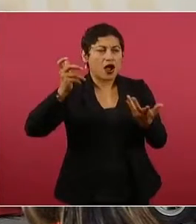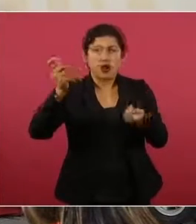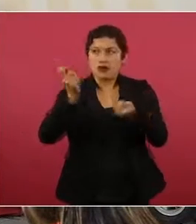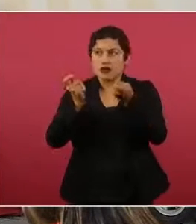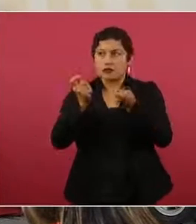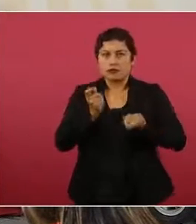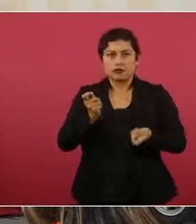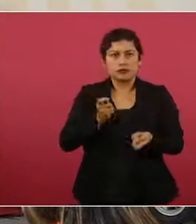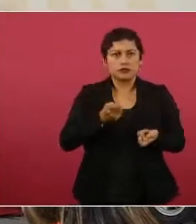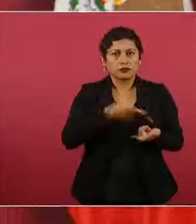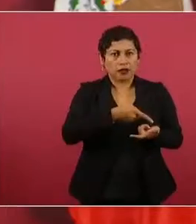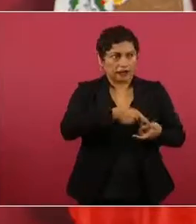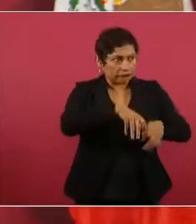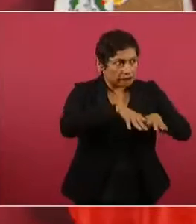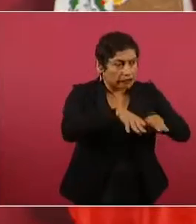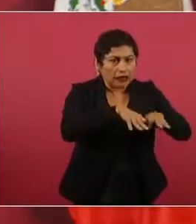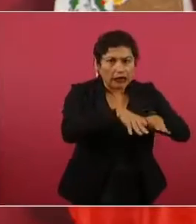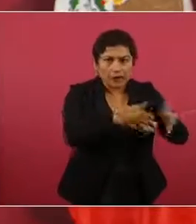produce,